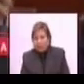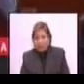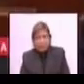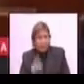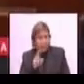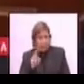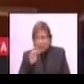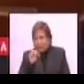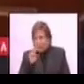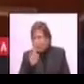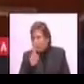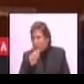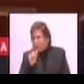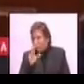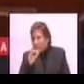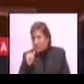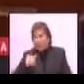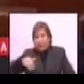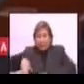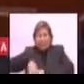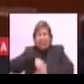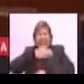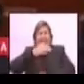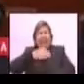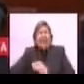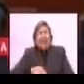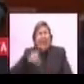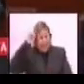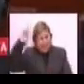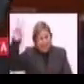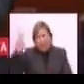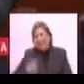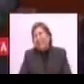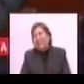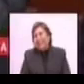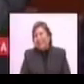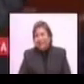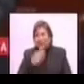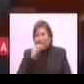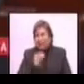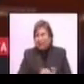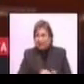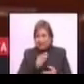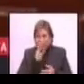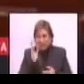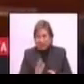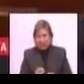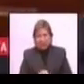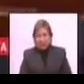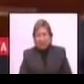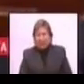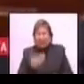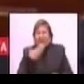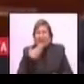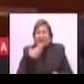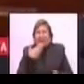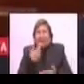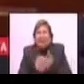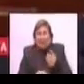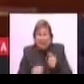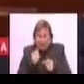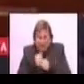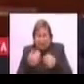Renovación de la confianza. Yo sé del jirón renovación en la Victoria, pero renovación de confianza. Nunca, presidente. Tienen la